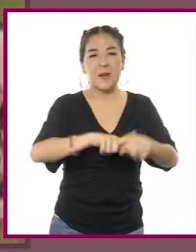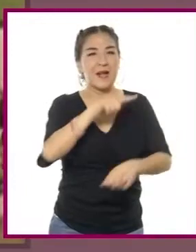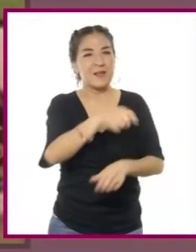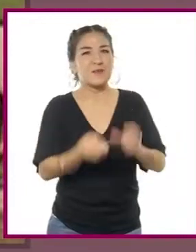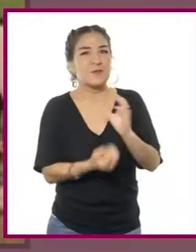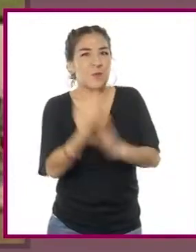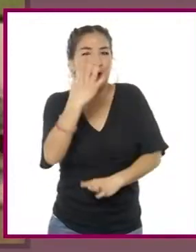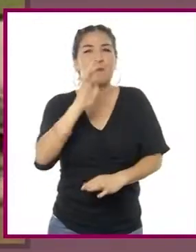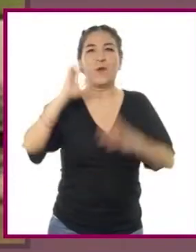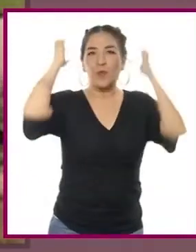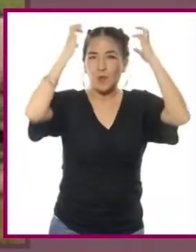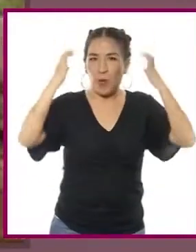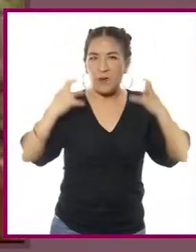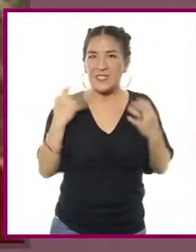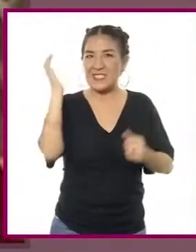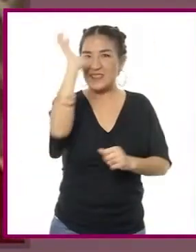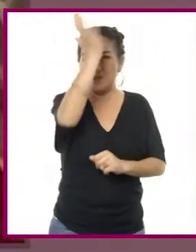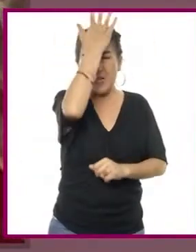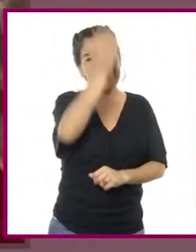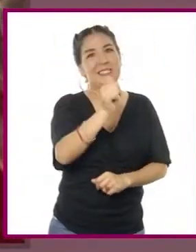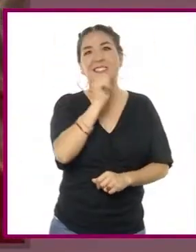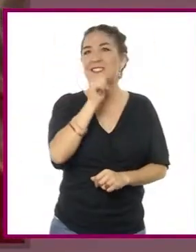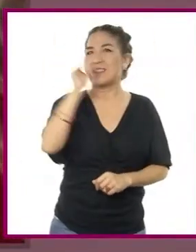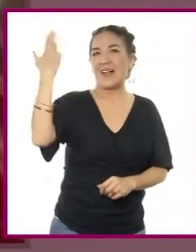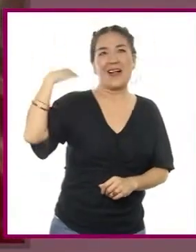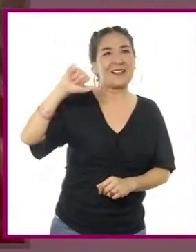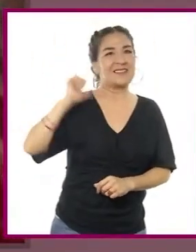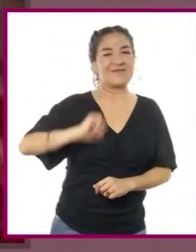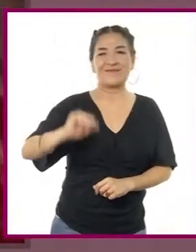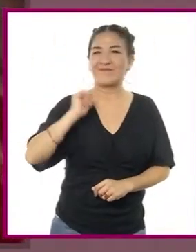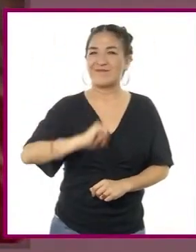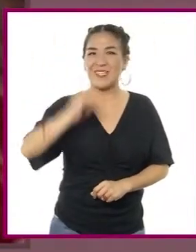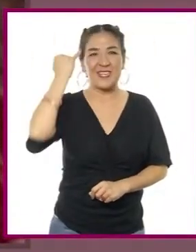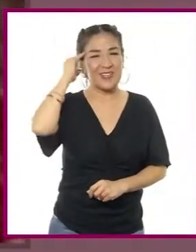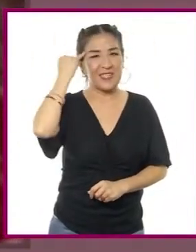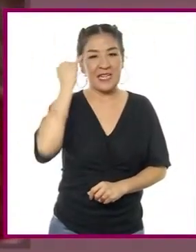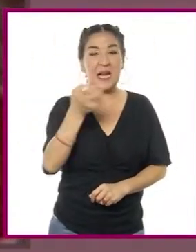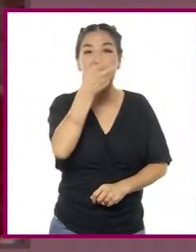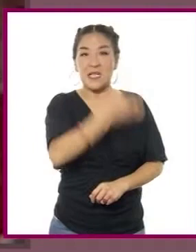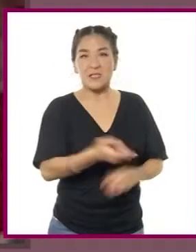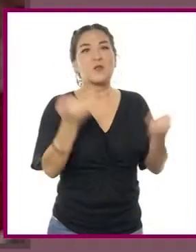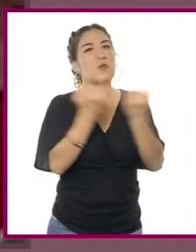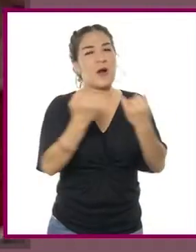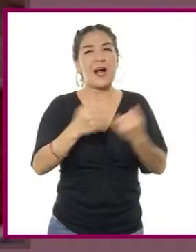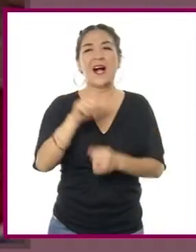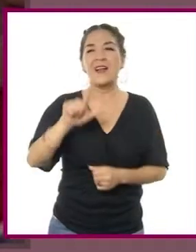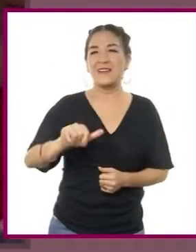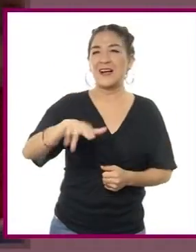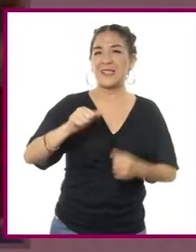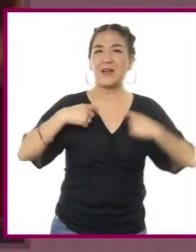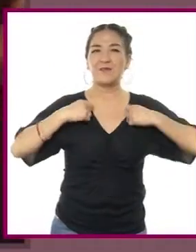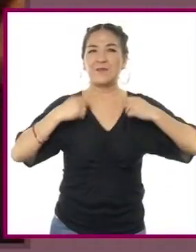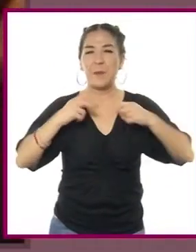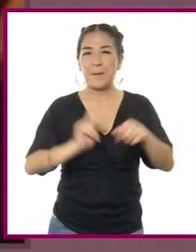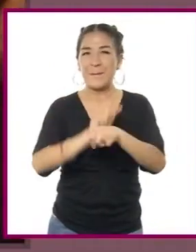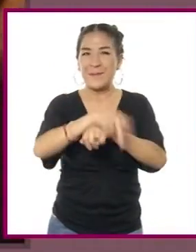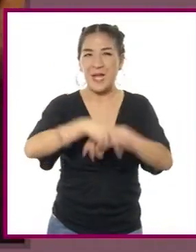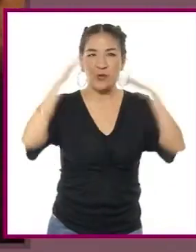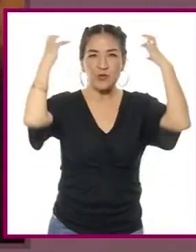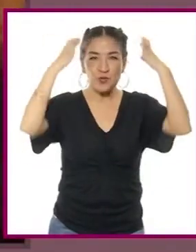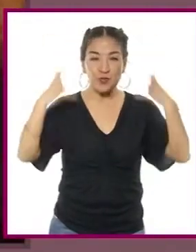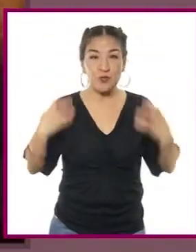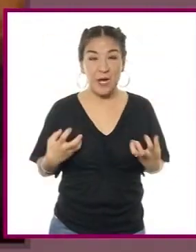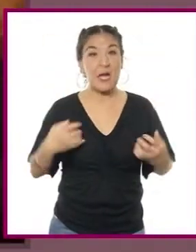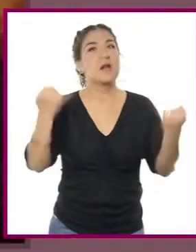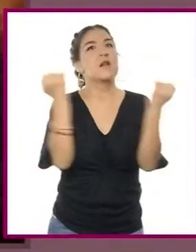los borregos. Y como digo, de ahí surge la industria de la lana, pero también la del